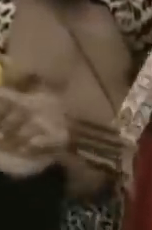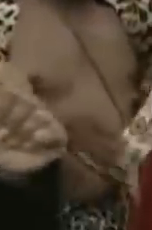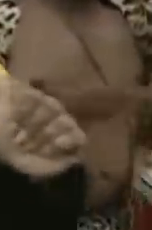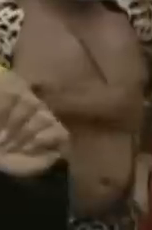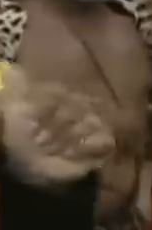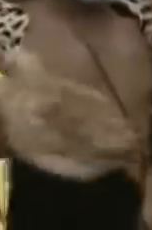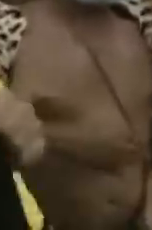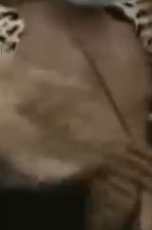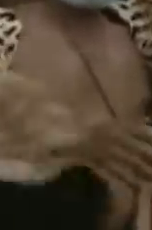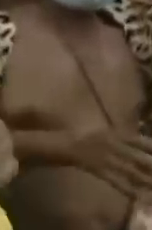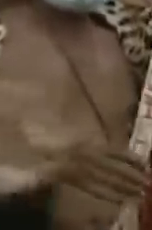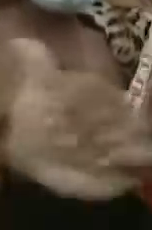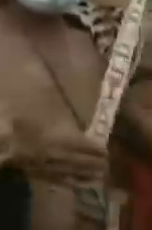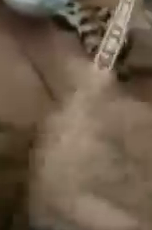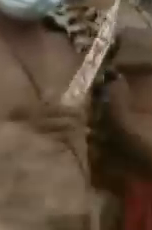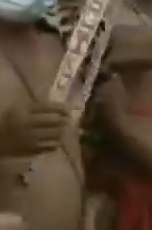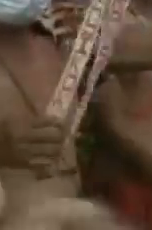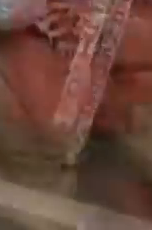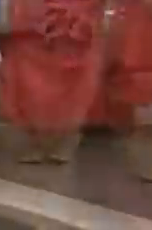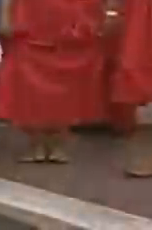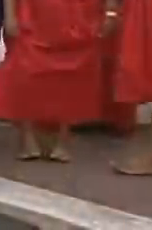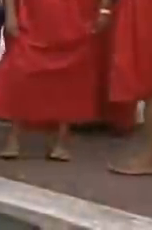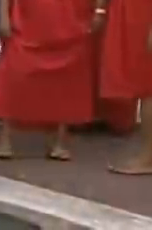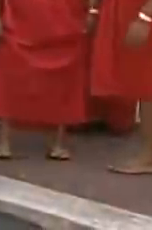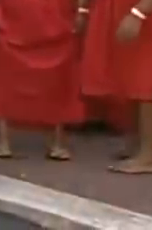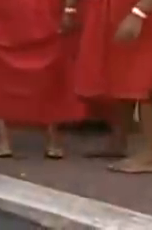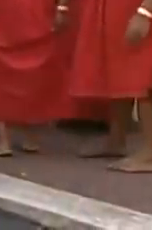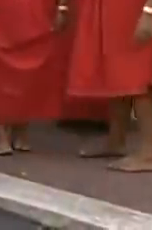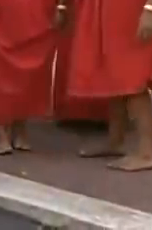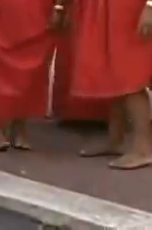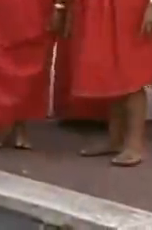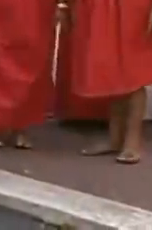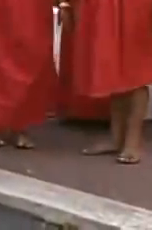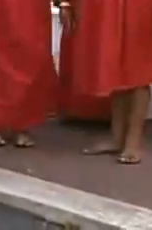Mami atane karabunae,